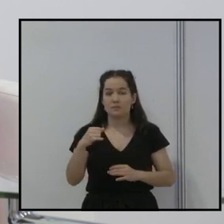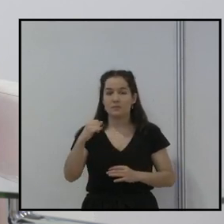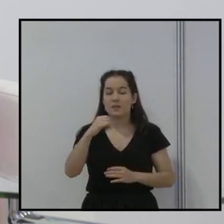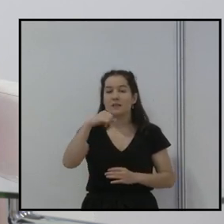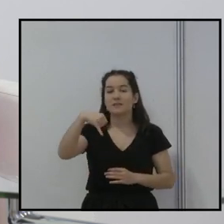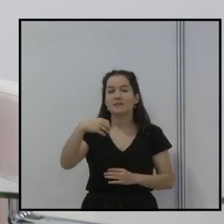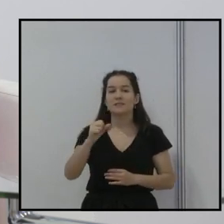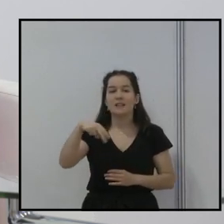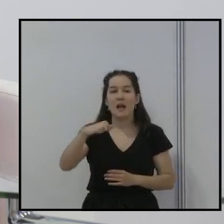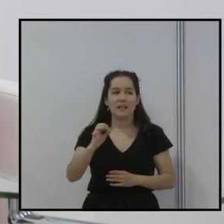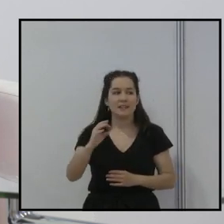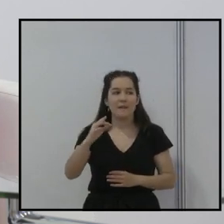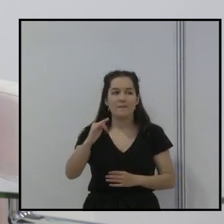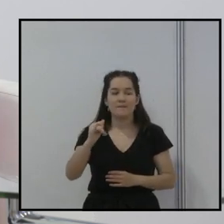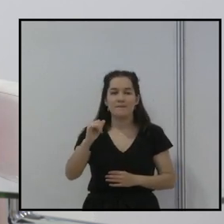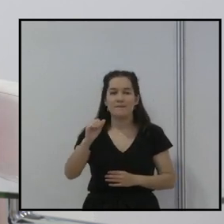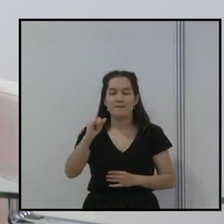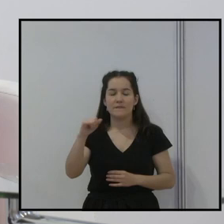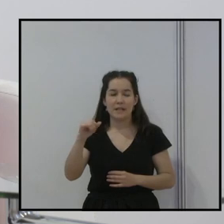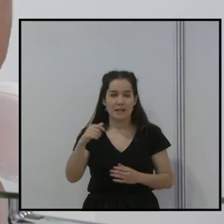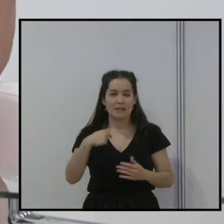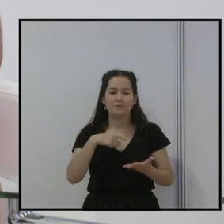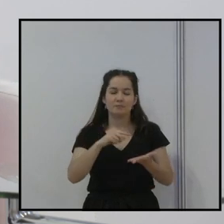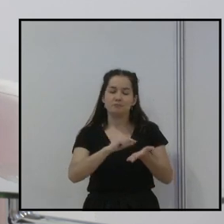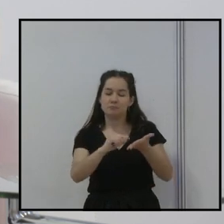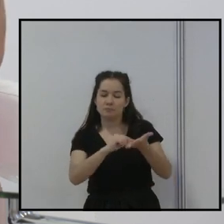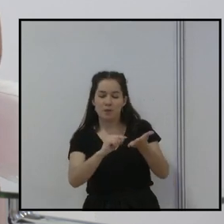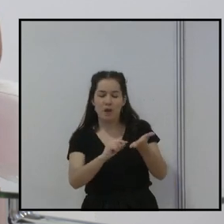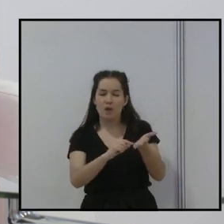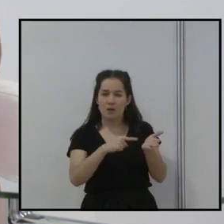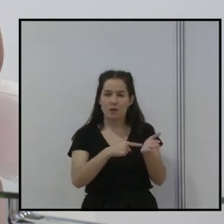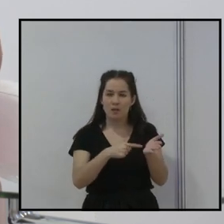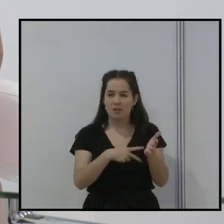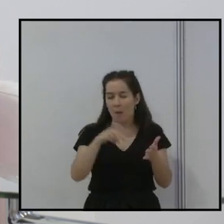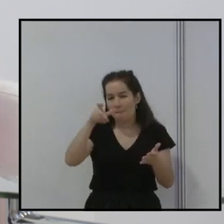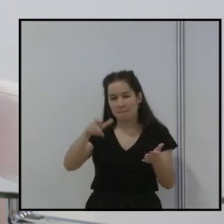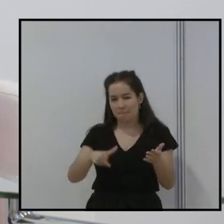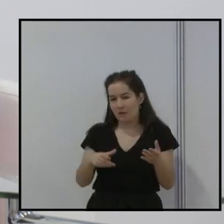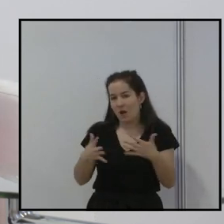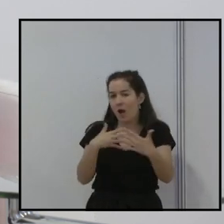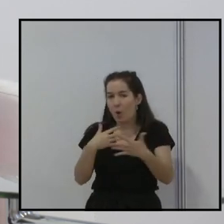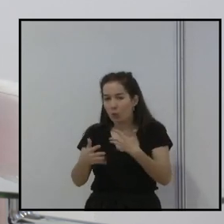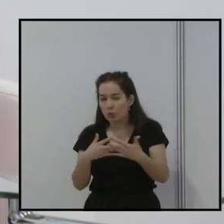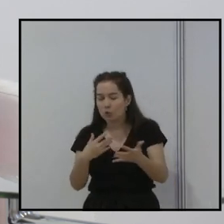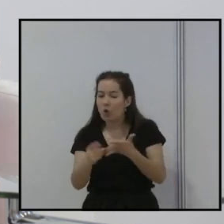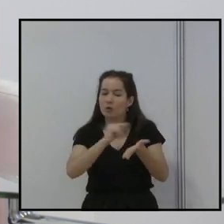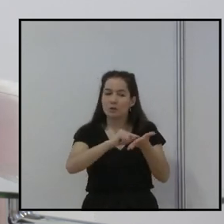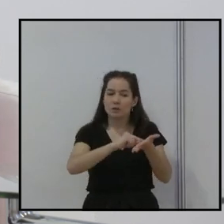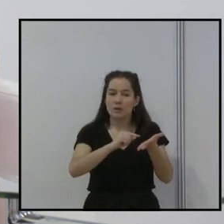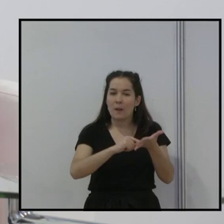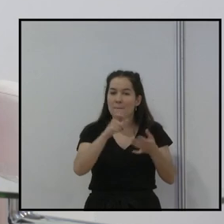Frame es curioso porque además hablo de muchos escritores, hombres y mujeres, pero de repente hay